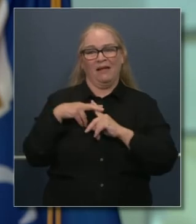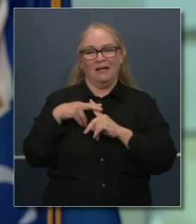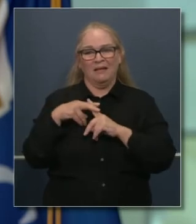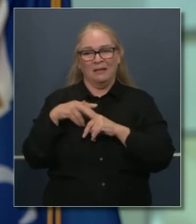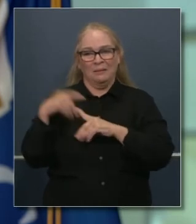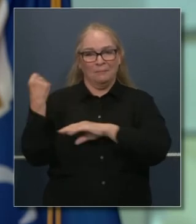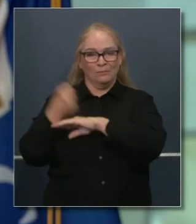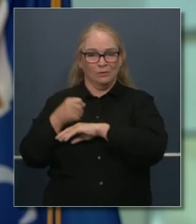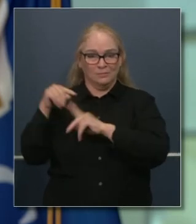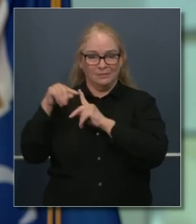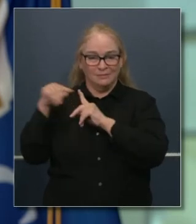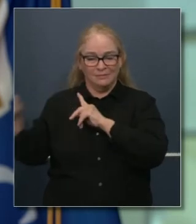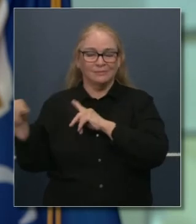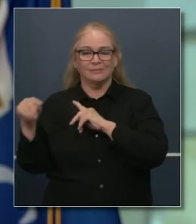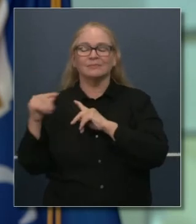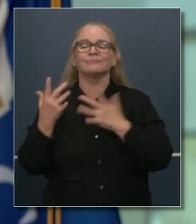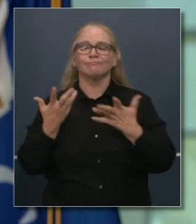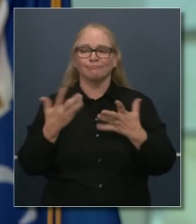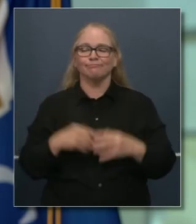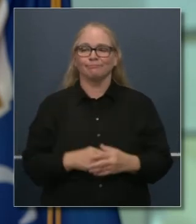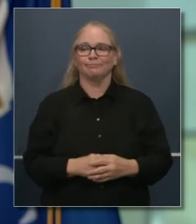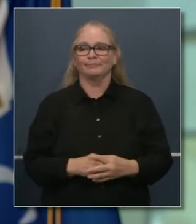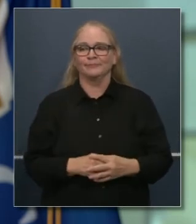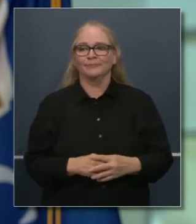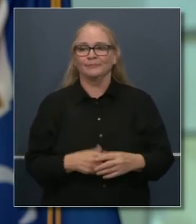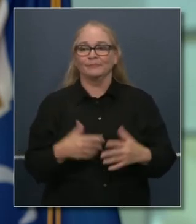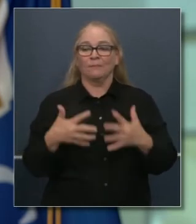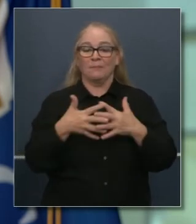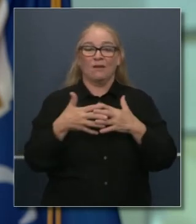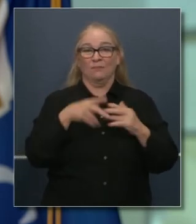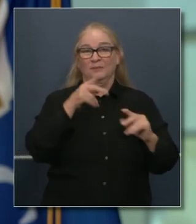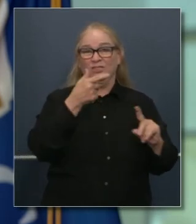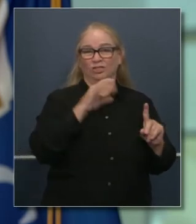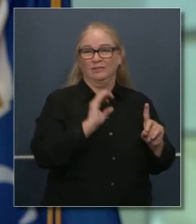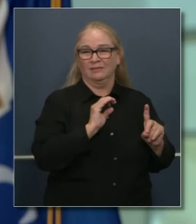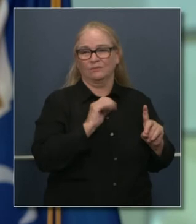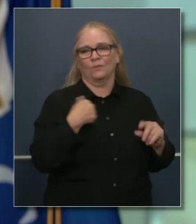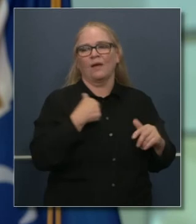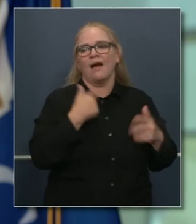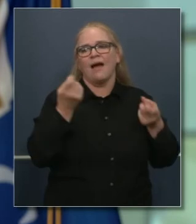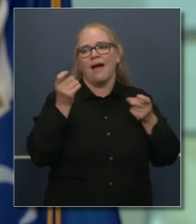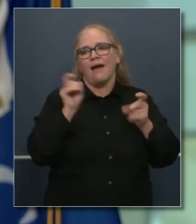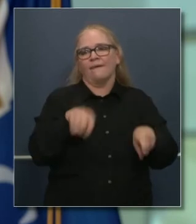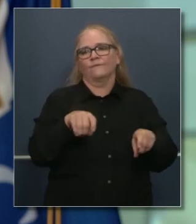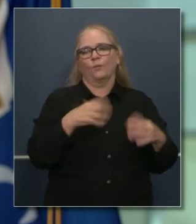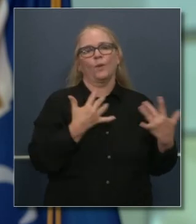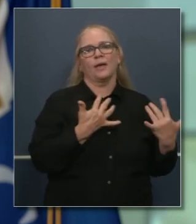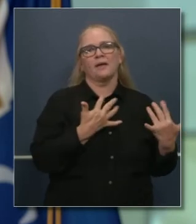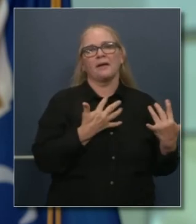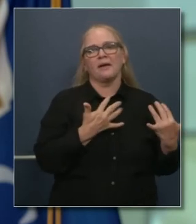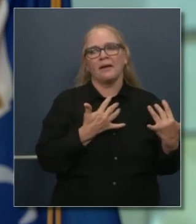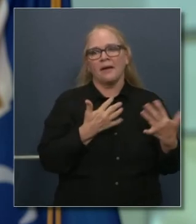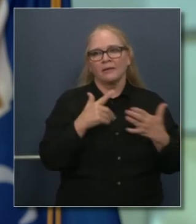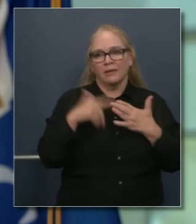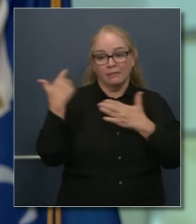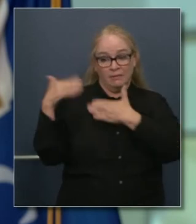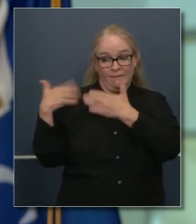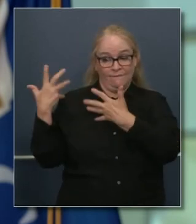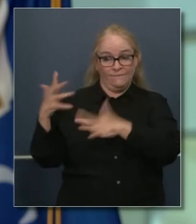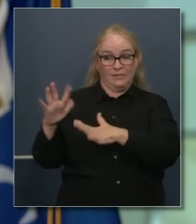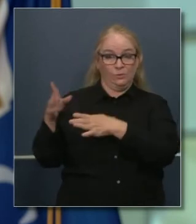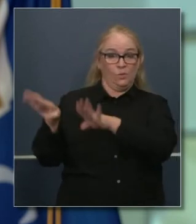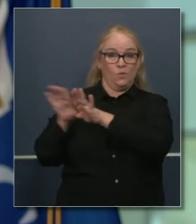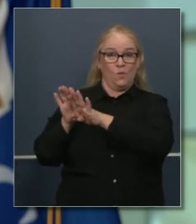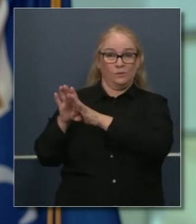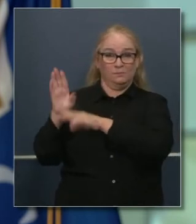bancarrotas bancarrotas resultantes de pg&e y otras compañías de energía que era importante esperar hay que terminar el